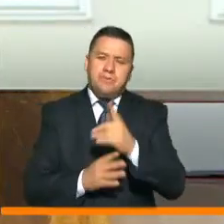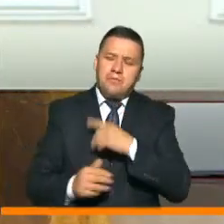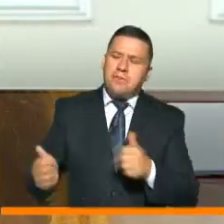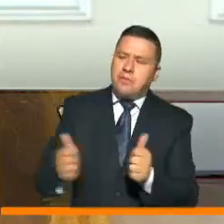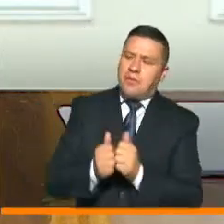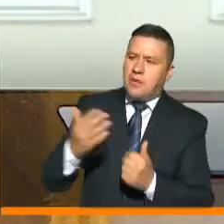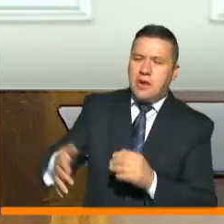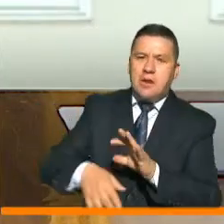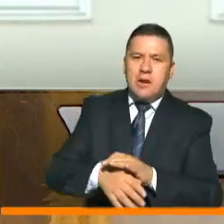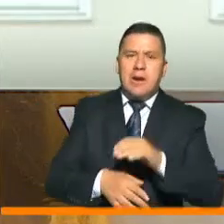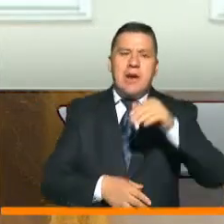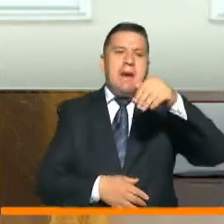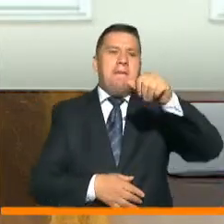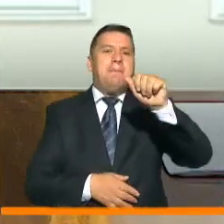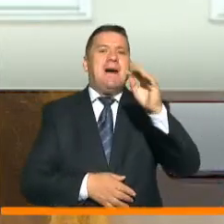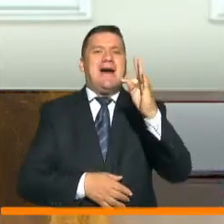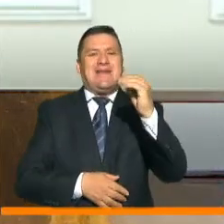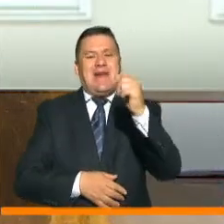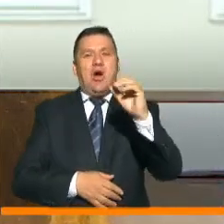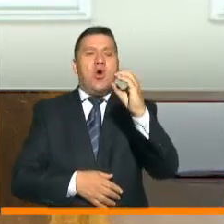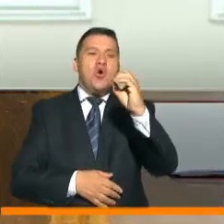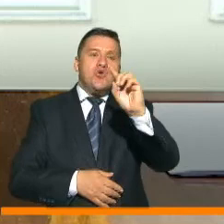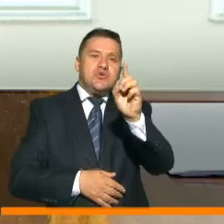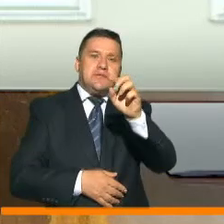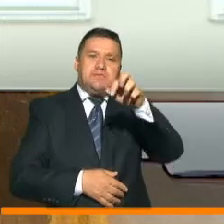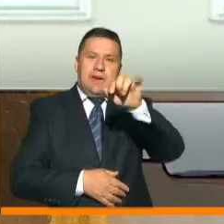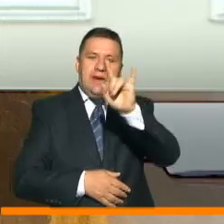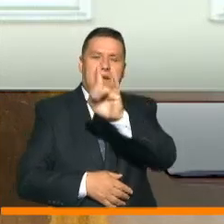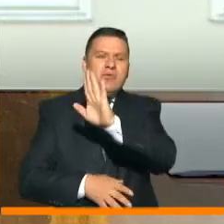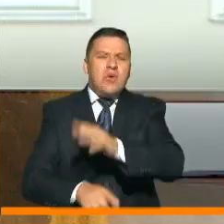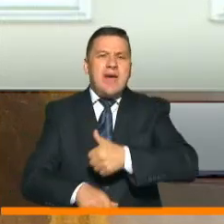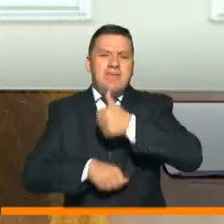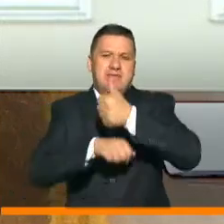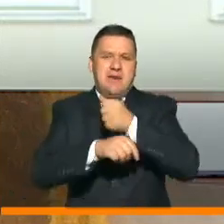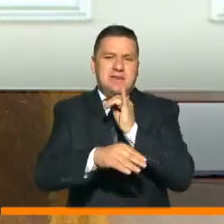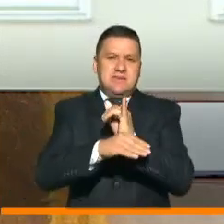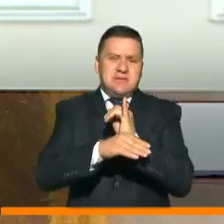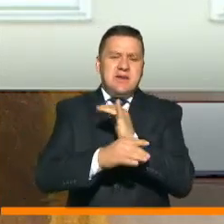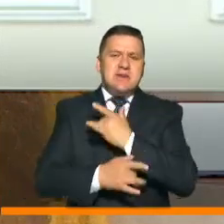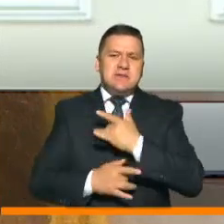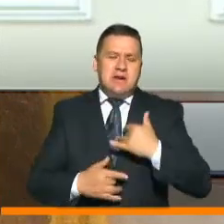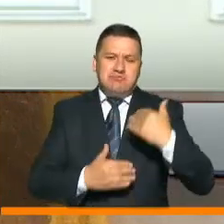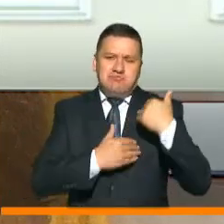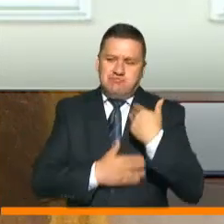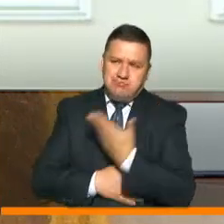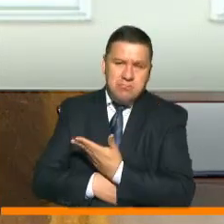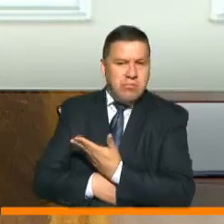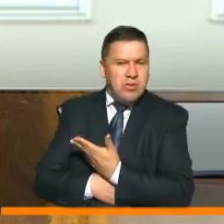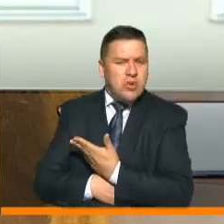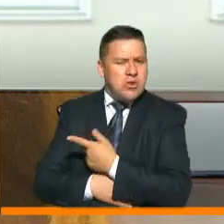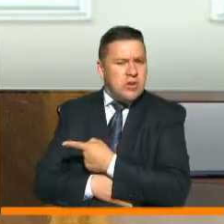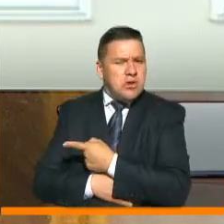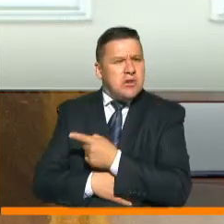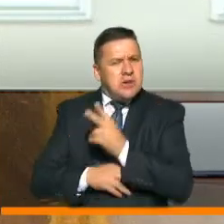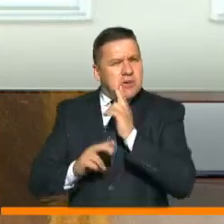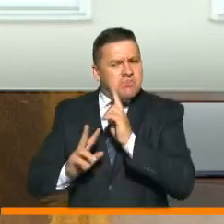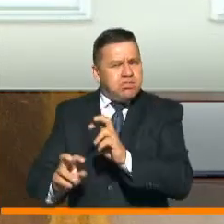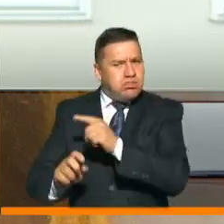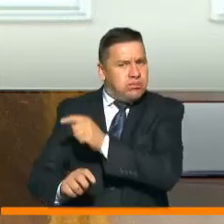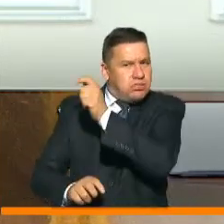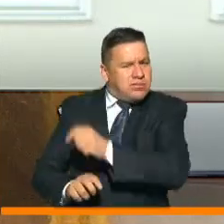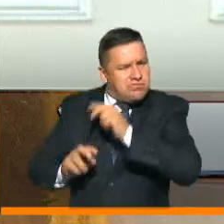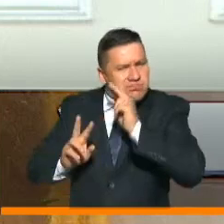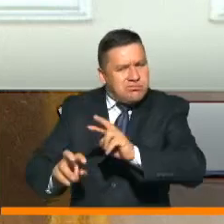nosotros la doctora Marta Ospina. Ella es la directora del Instituto Nacional de Salud y ha estado haciendo todas las